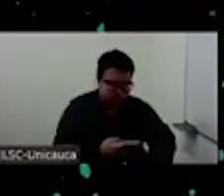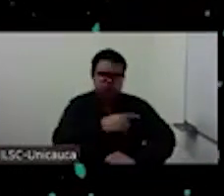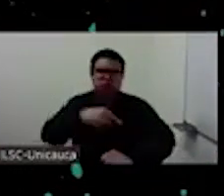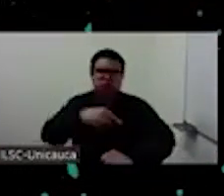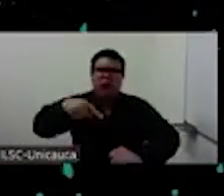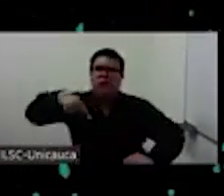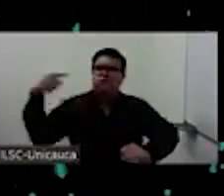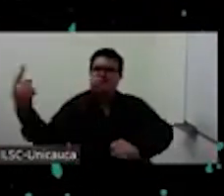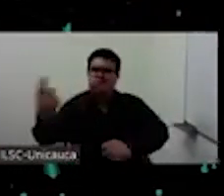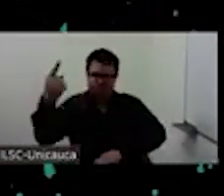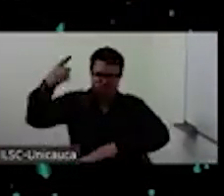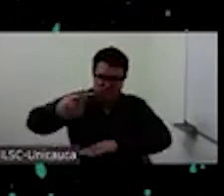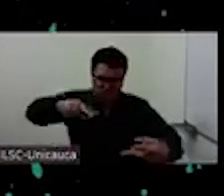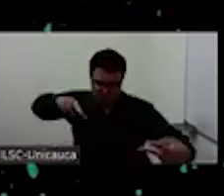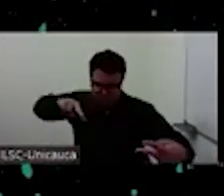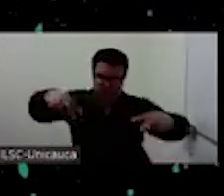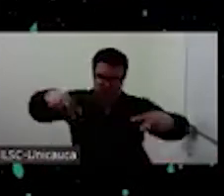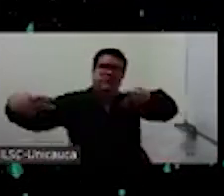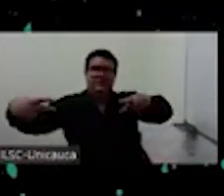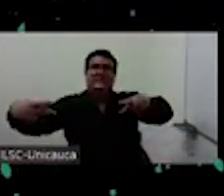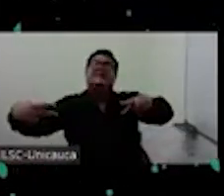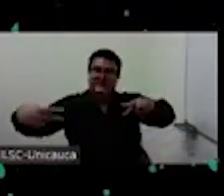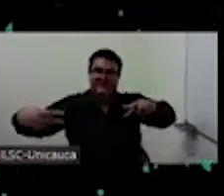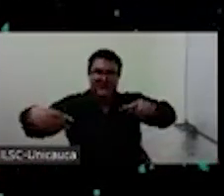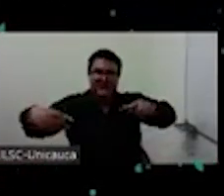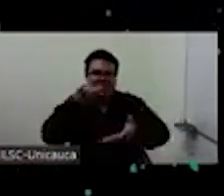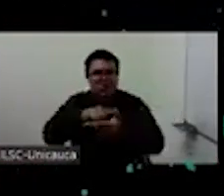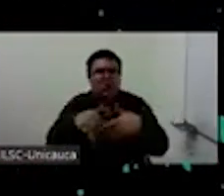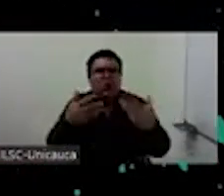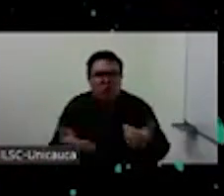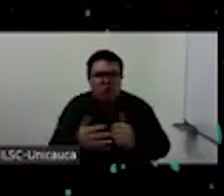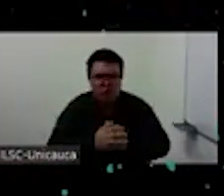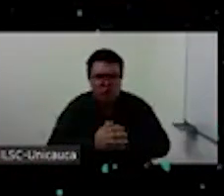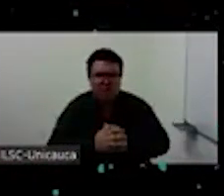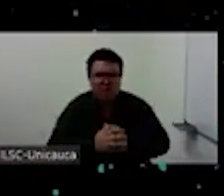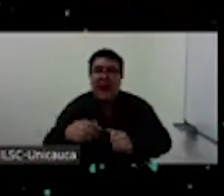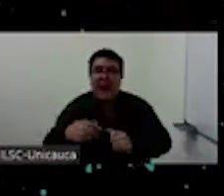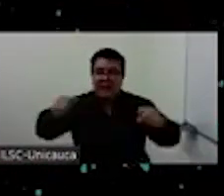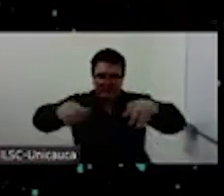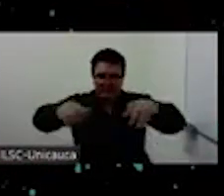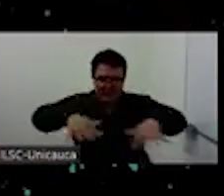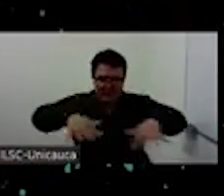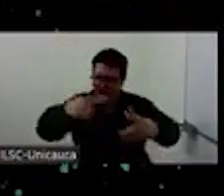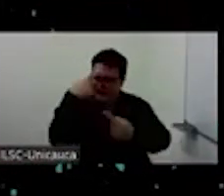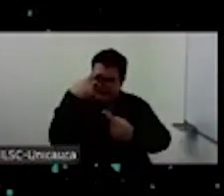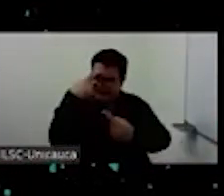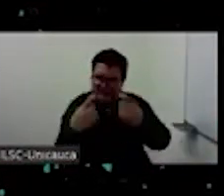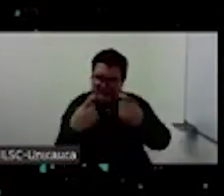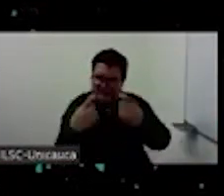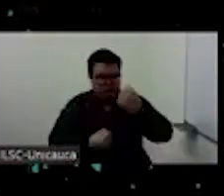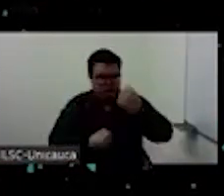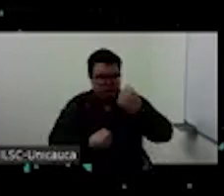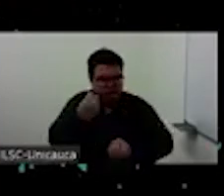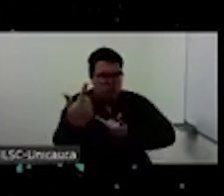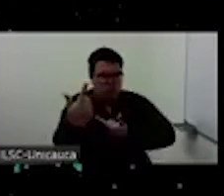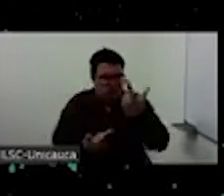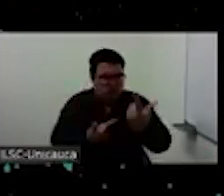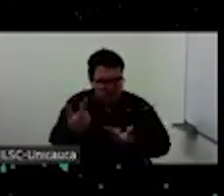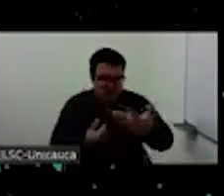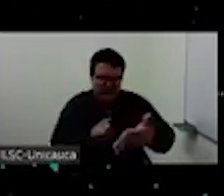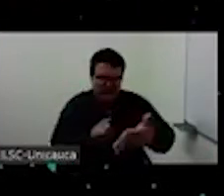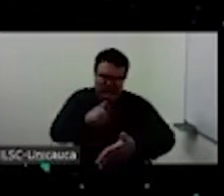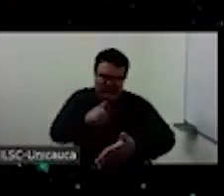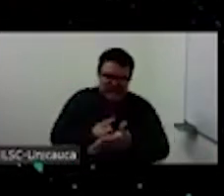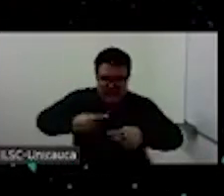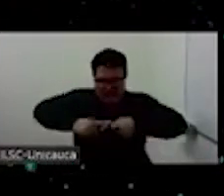dominante. En esta medida, digamos que se crea un nuevo espacio de luchas, de cuestionamientos, donde se entretejen